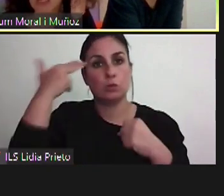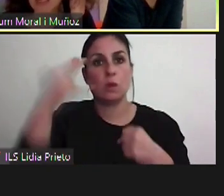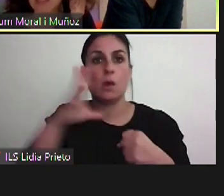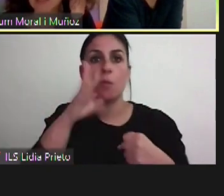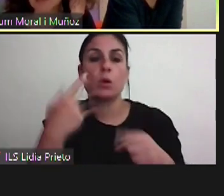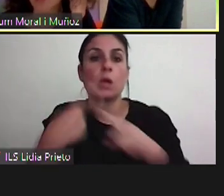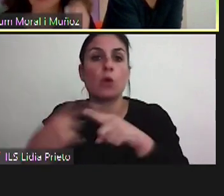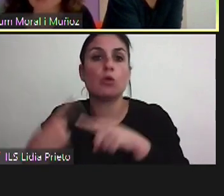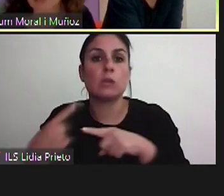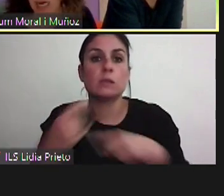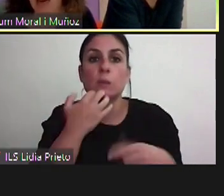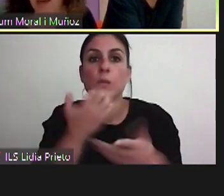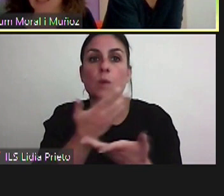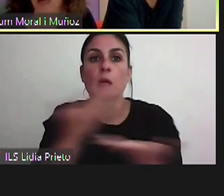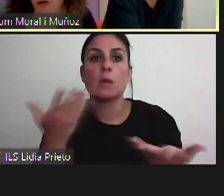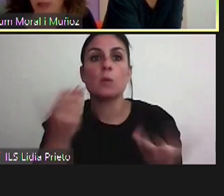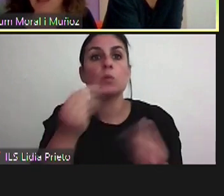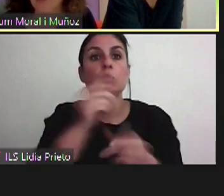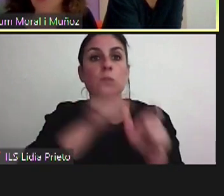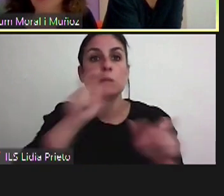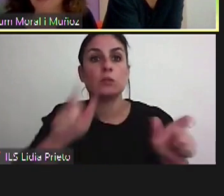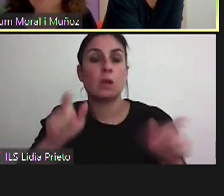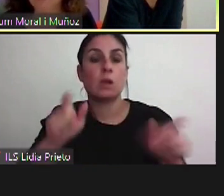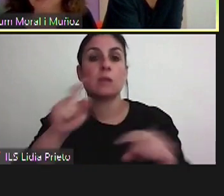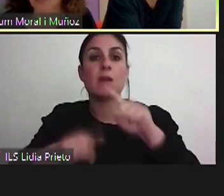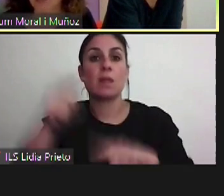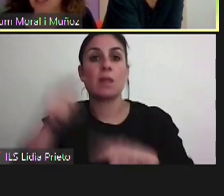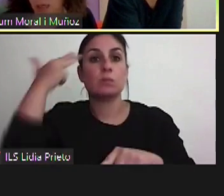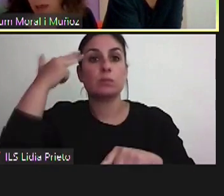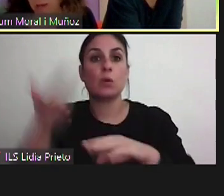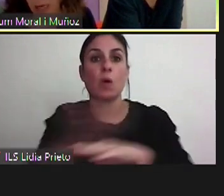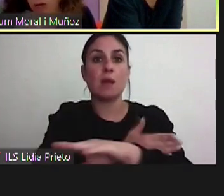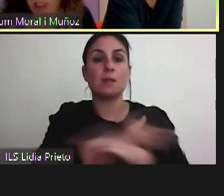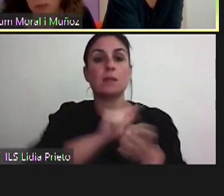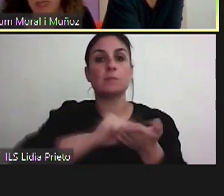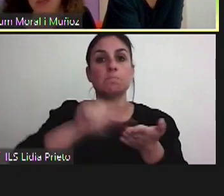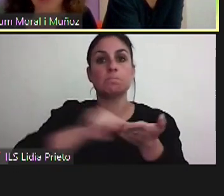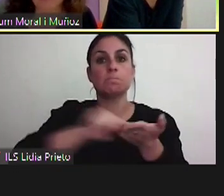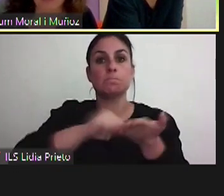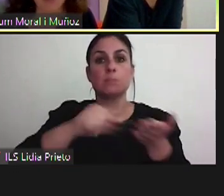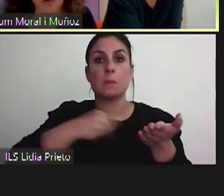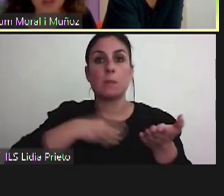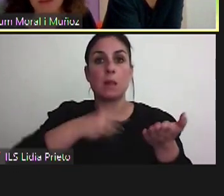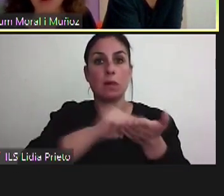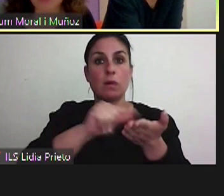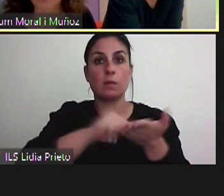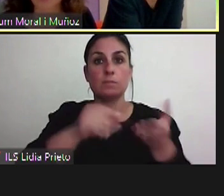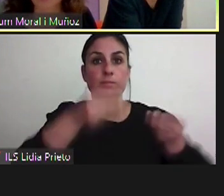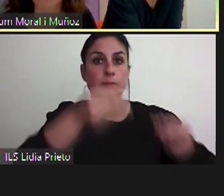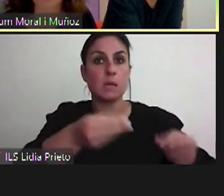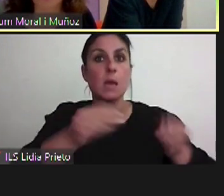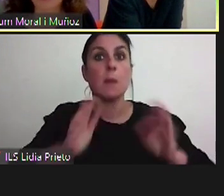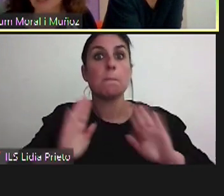ejemplo, mucha gente deja notas, mucha gente deja notas previas, pero hay